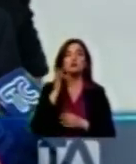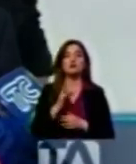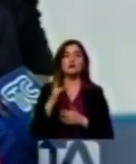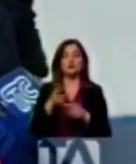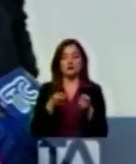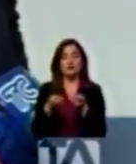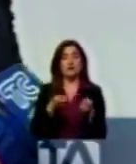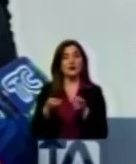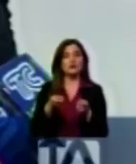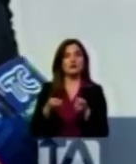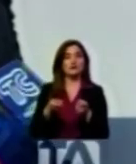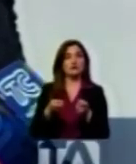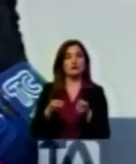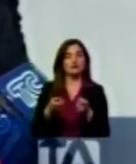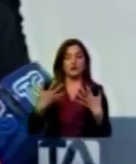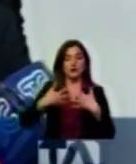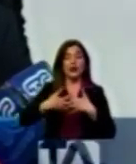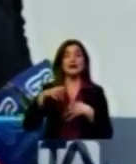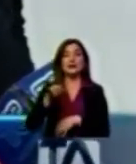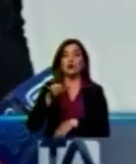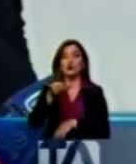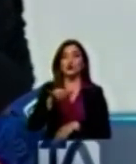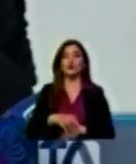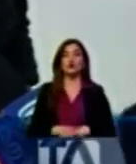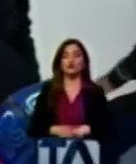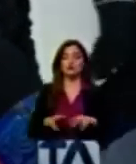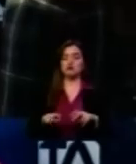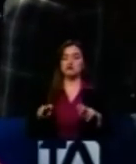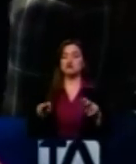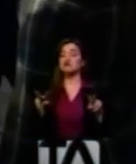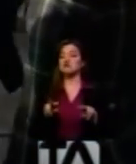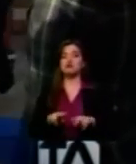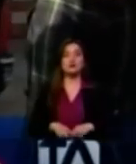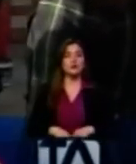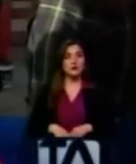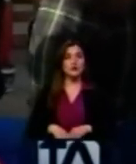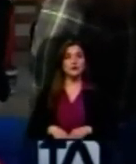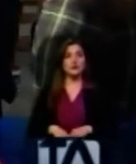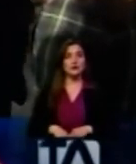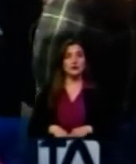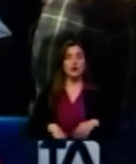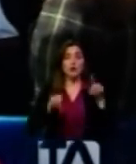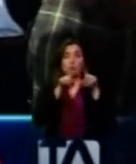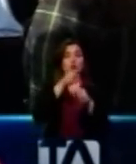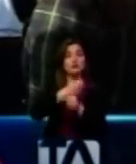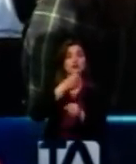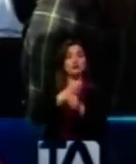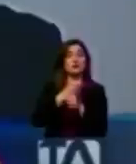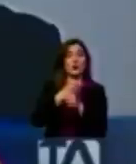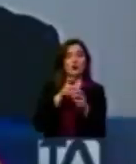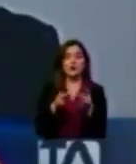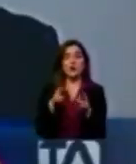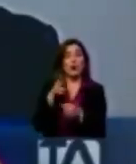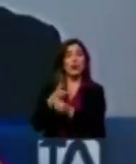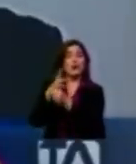en el manejo de las enlaces ciudadanos, también está abierta la indagación. En este caso, hay consultorías y trabajos